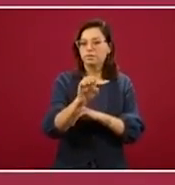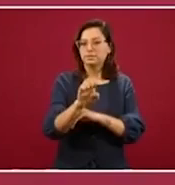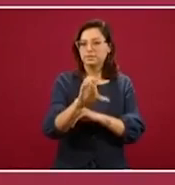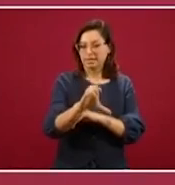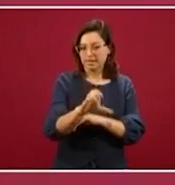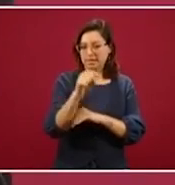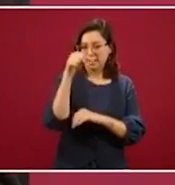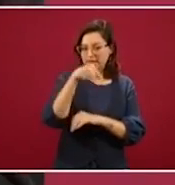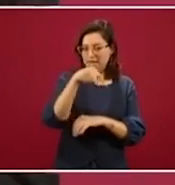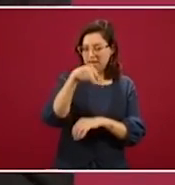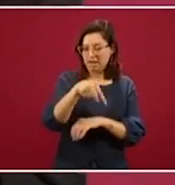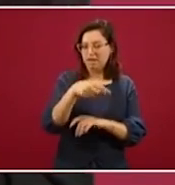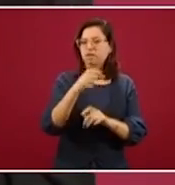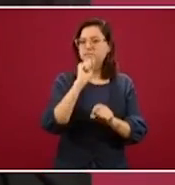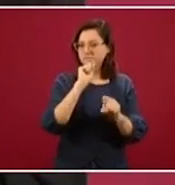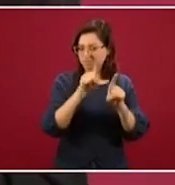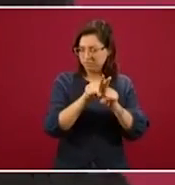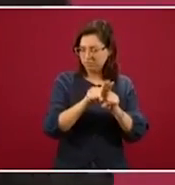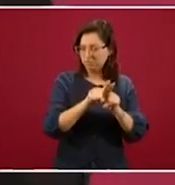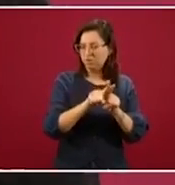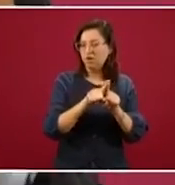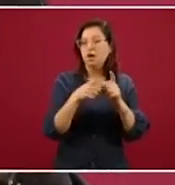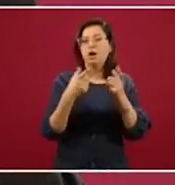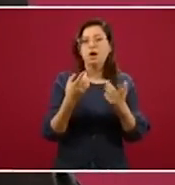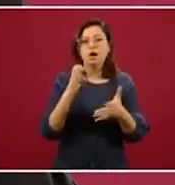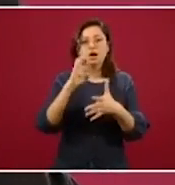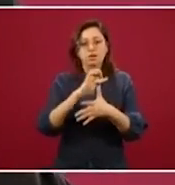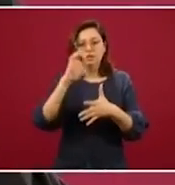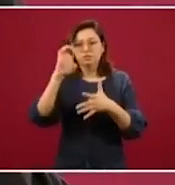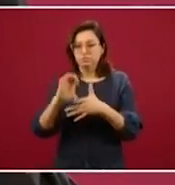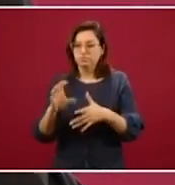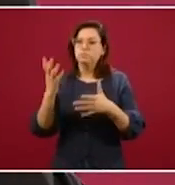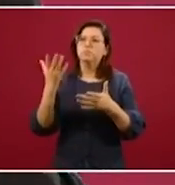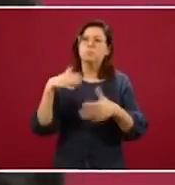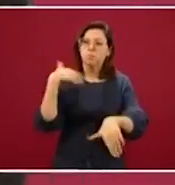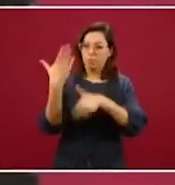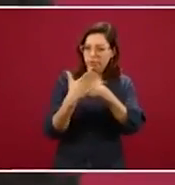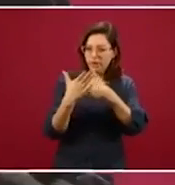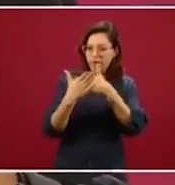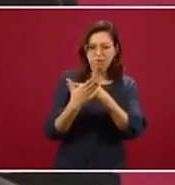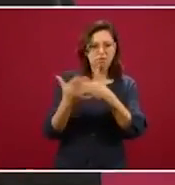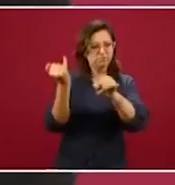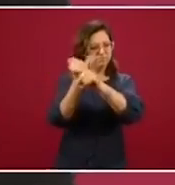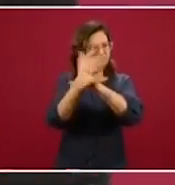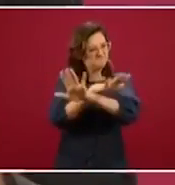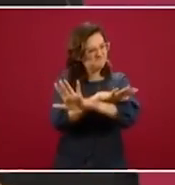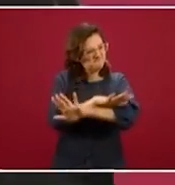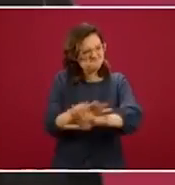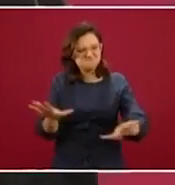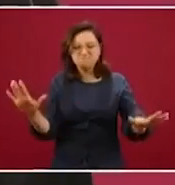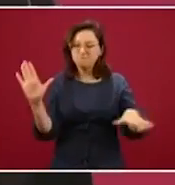La información en general de los programas se va a